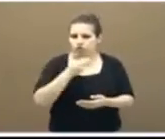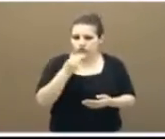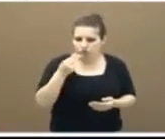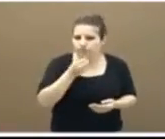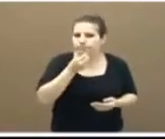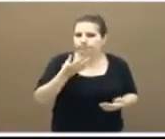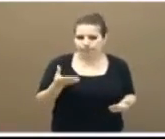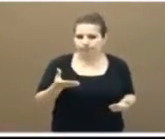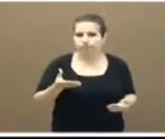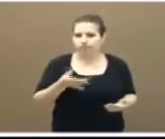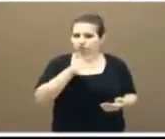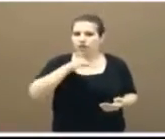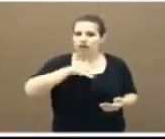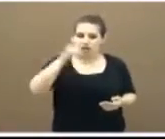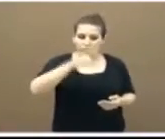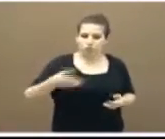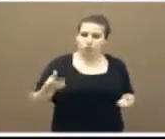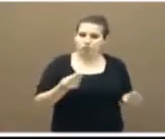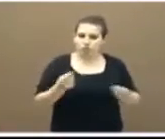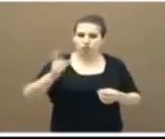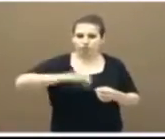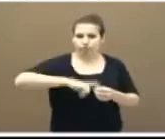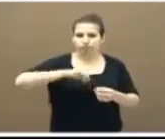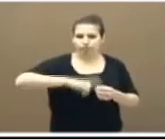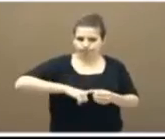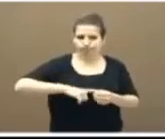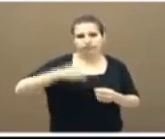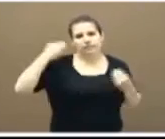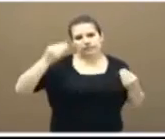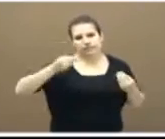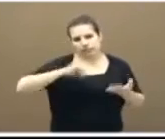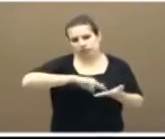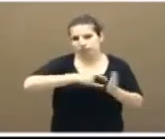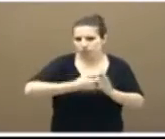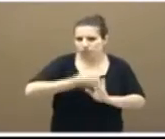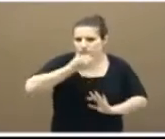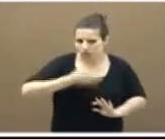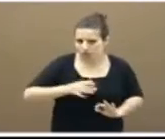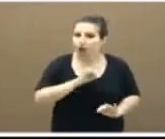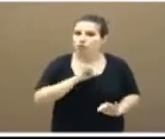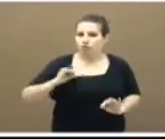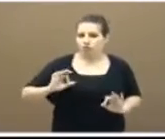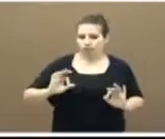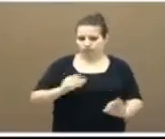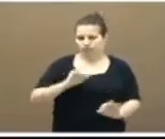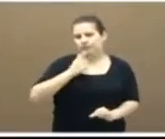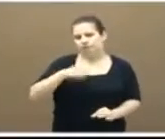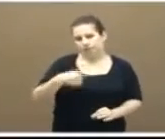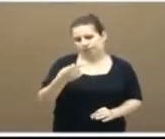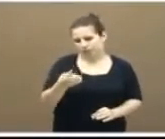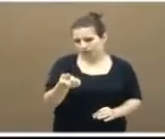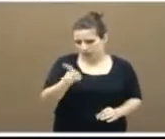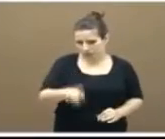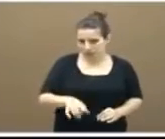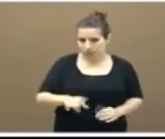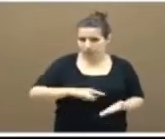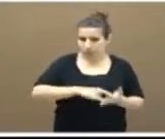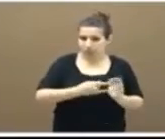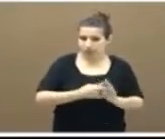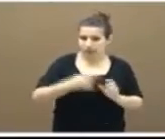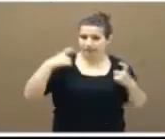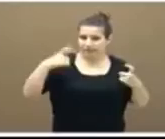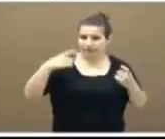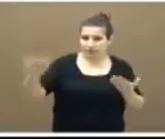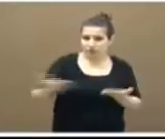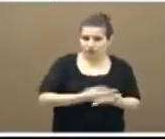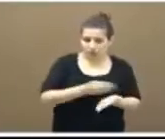mucha gente la que ha intervenido por intentar hacer un buen plan de autónomos. Y además le adelanto, un plan que intenta recoger todo lo que de bueno había